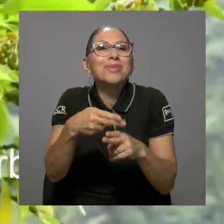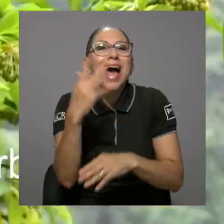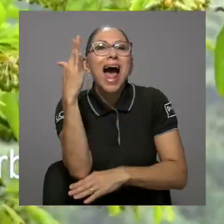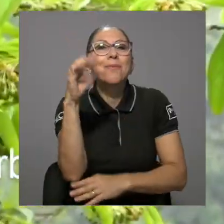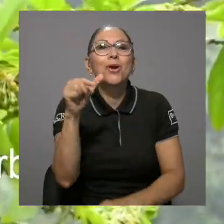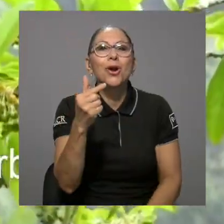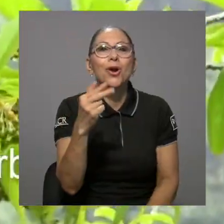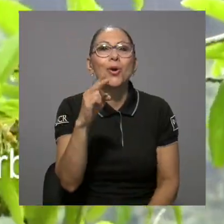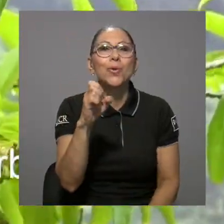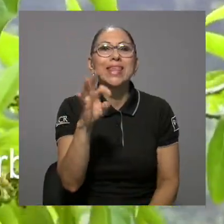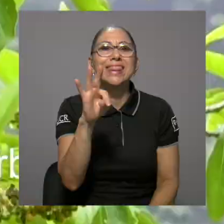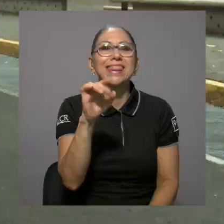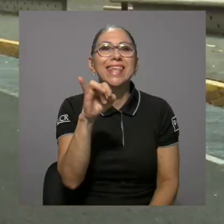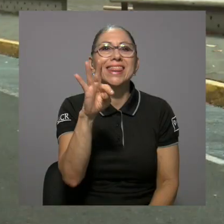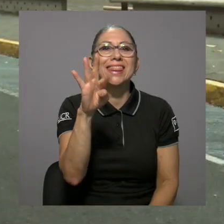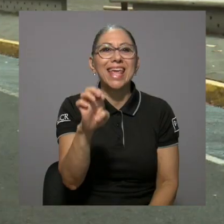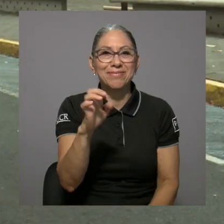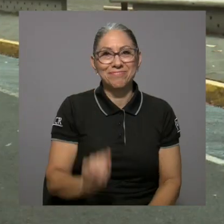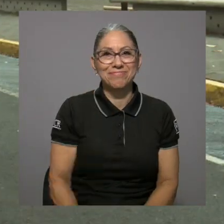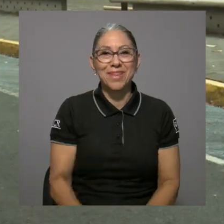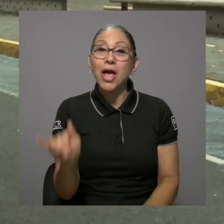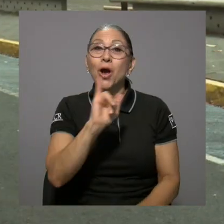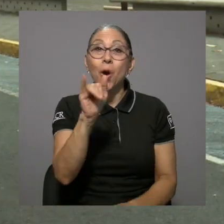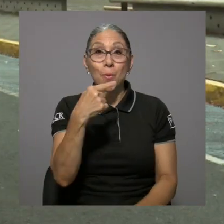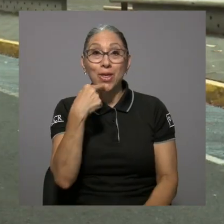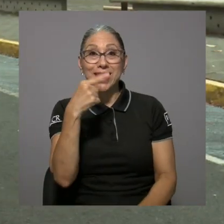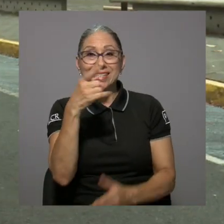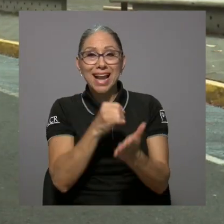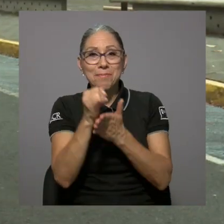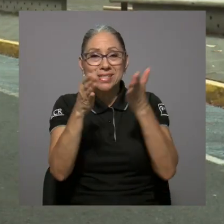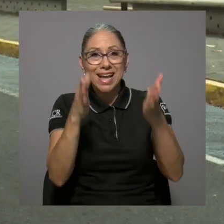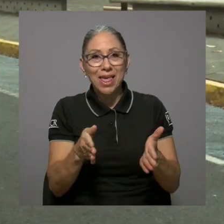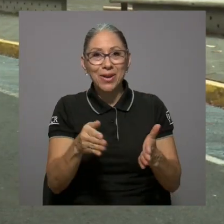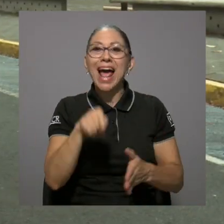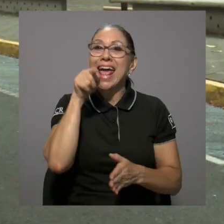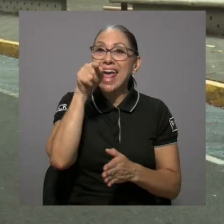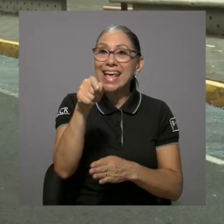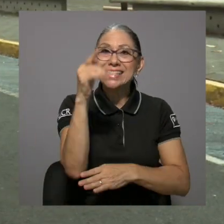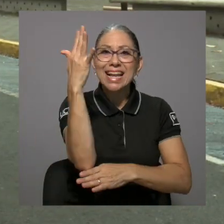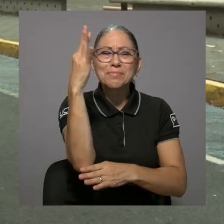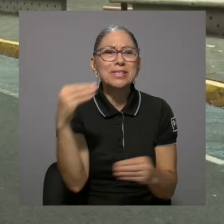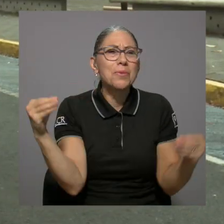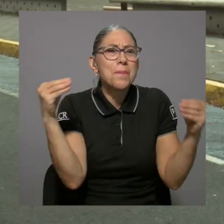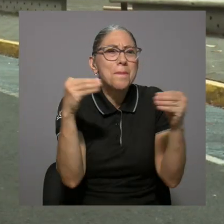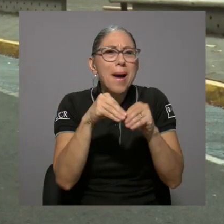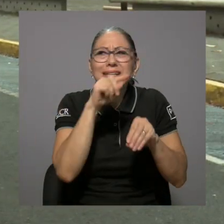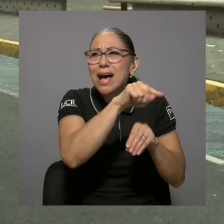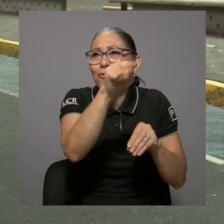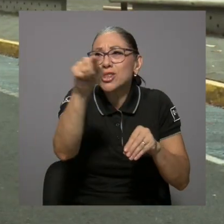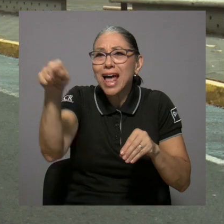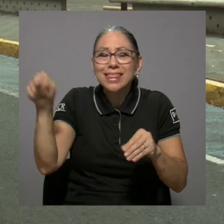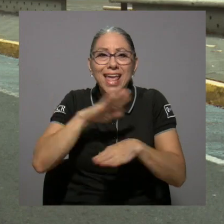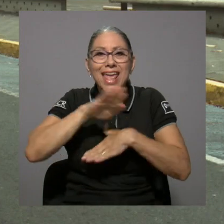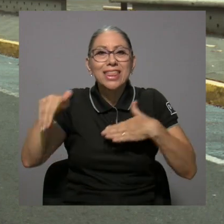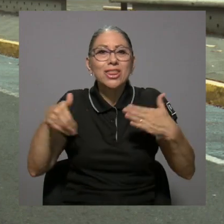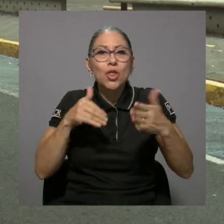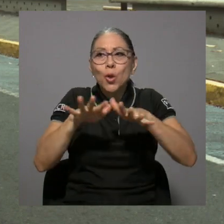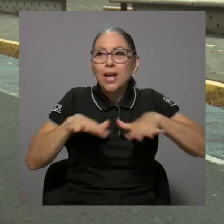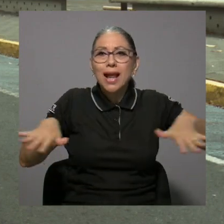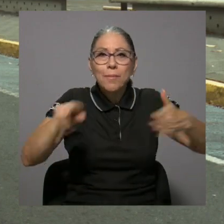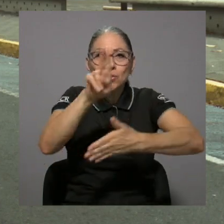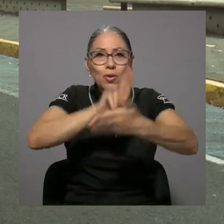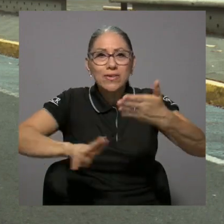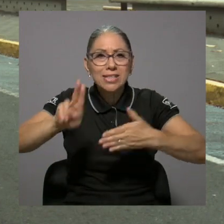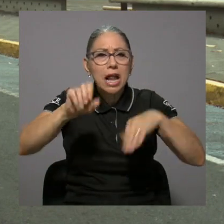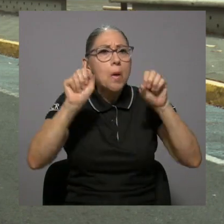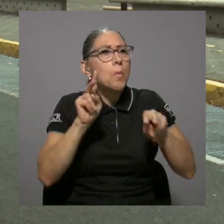trata de un árbol de huitite? Como señala la investigadora, esta es la especie más abundante en todo el campus universitario,